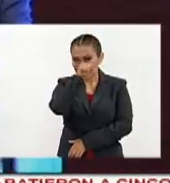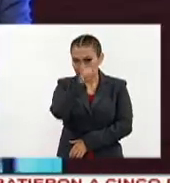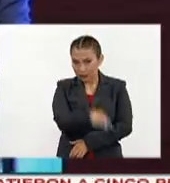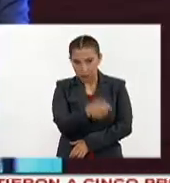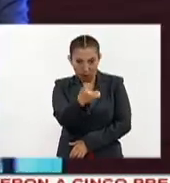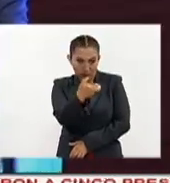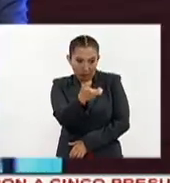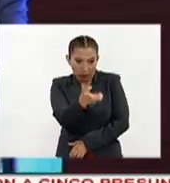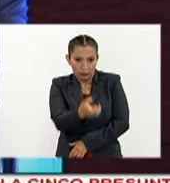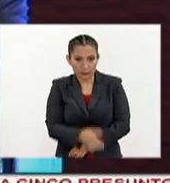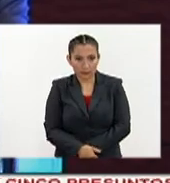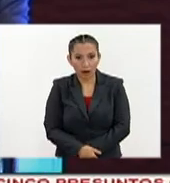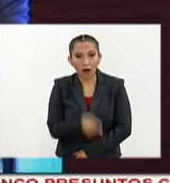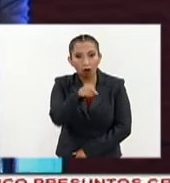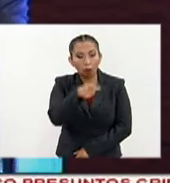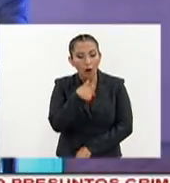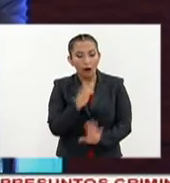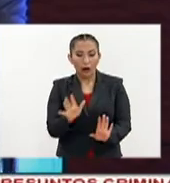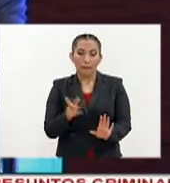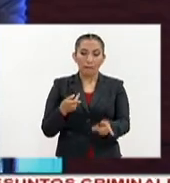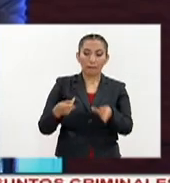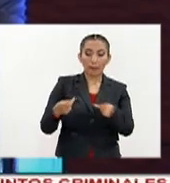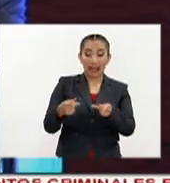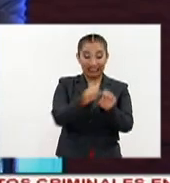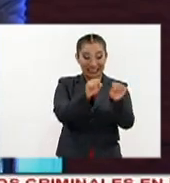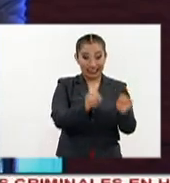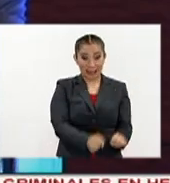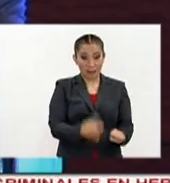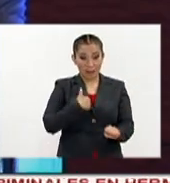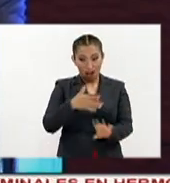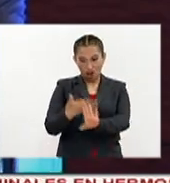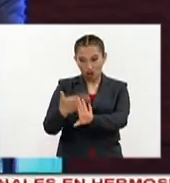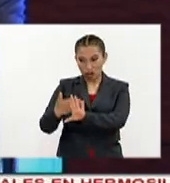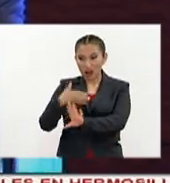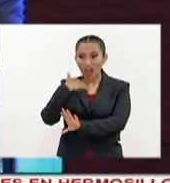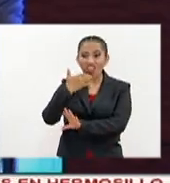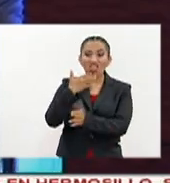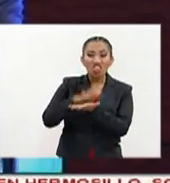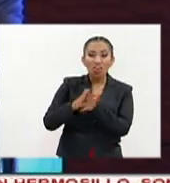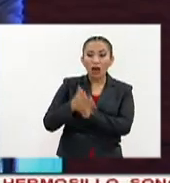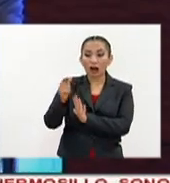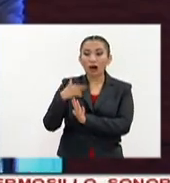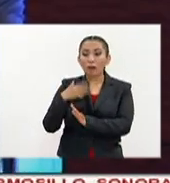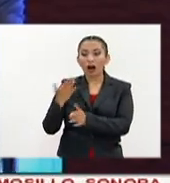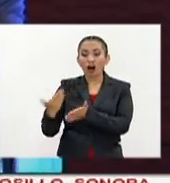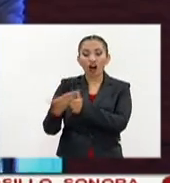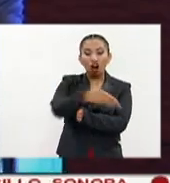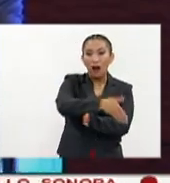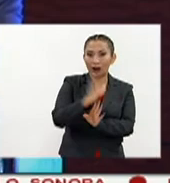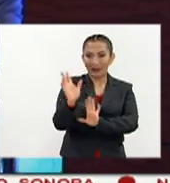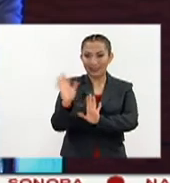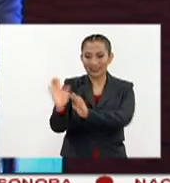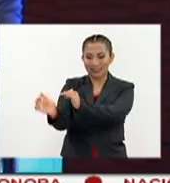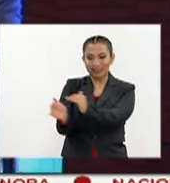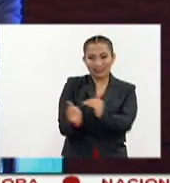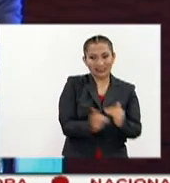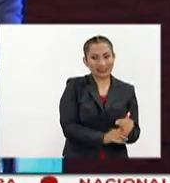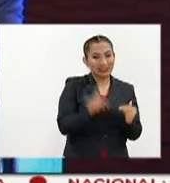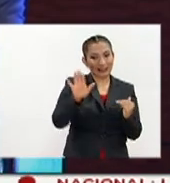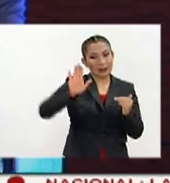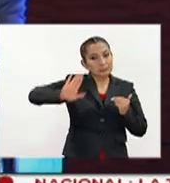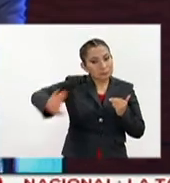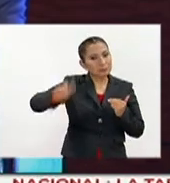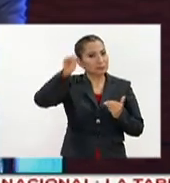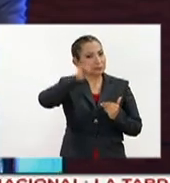razón, estar en guardia para que el Sistema Nacional Anticorrupción no se vea sujeto a ese tipo de presiones que en